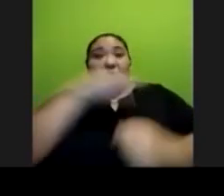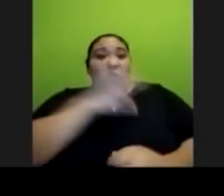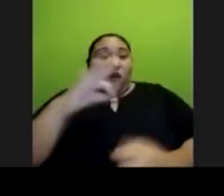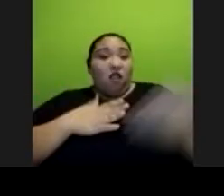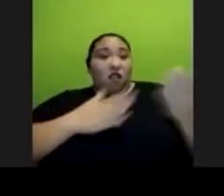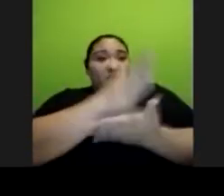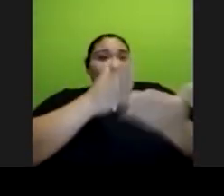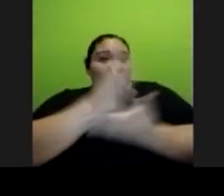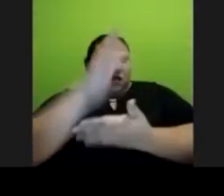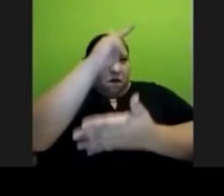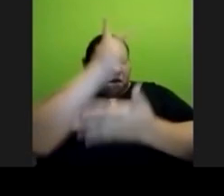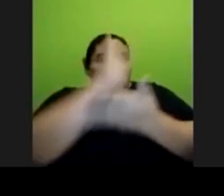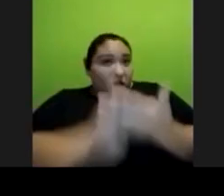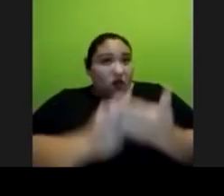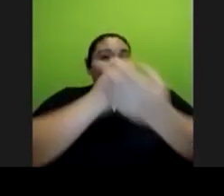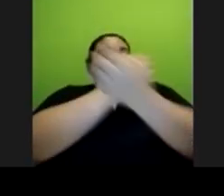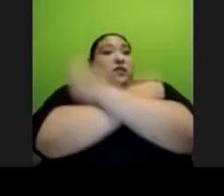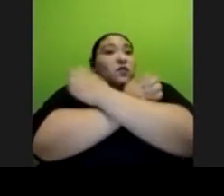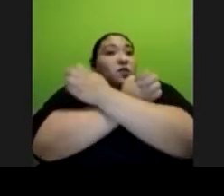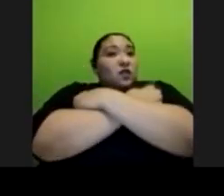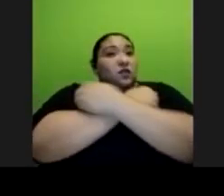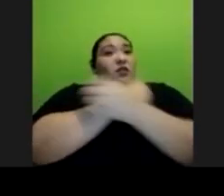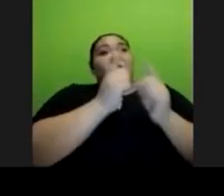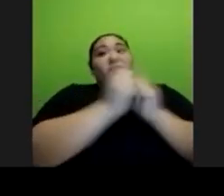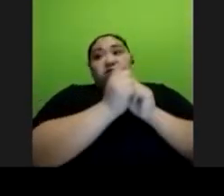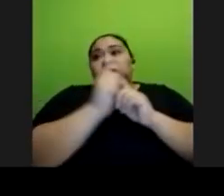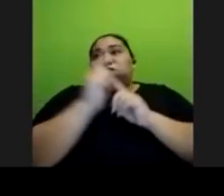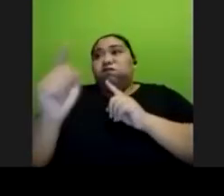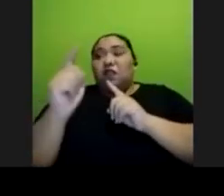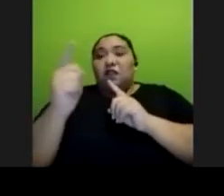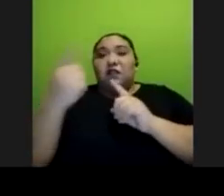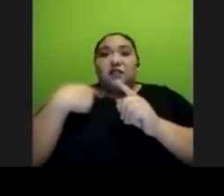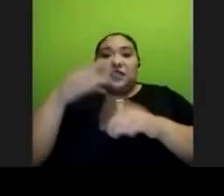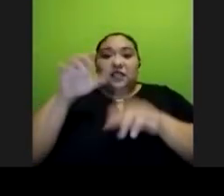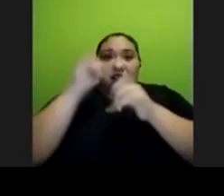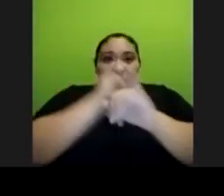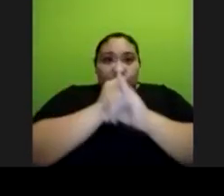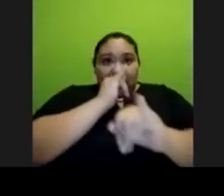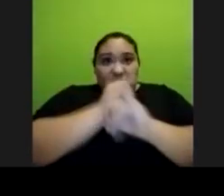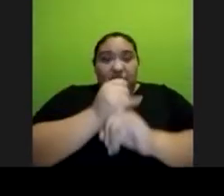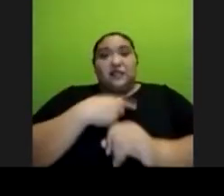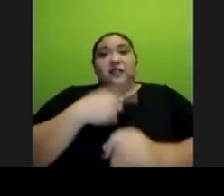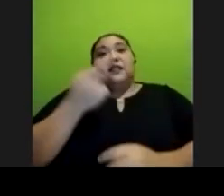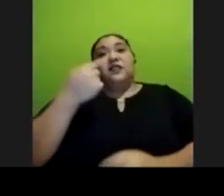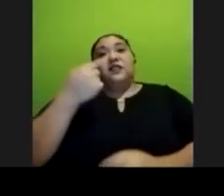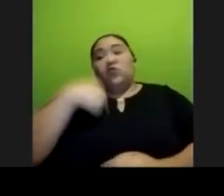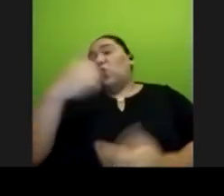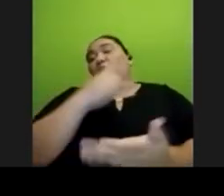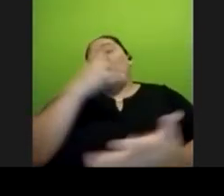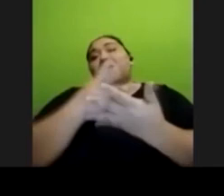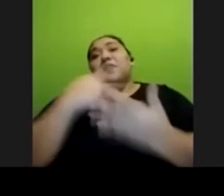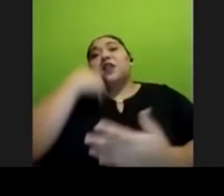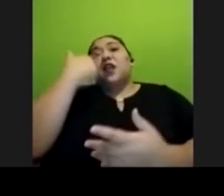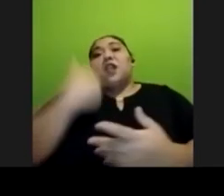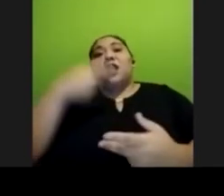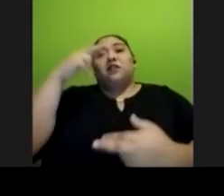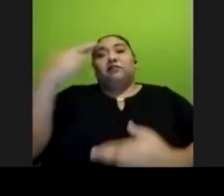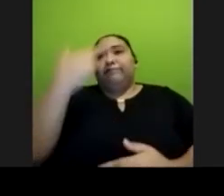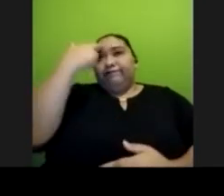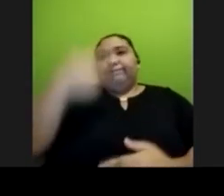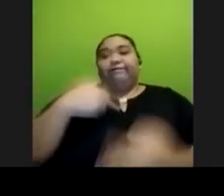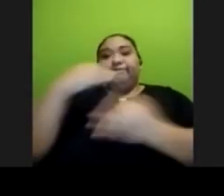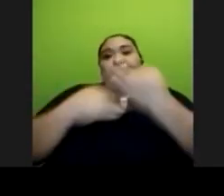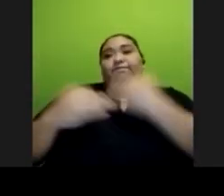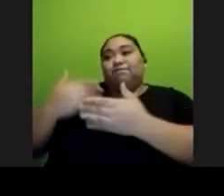distancia. Pero en fin, quería solo recalcar lo que dijo Jesús y Jennifer antes, de que